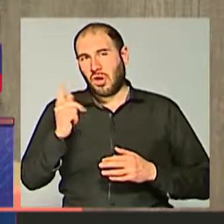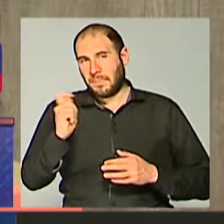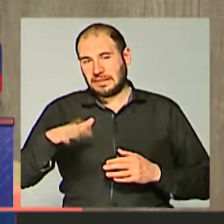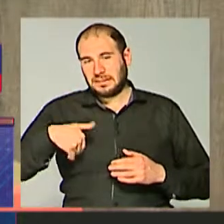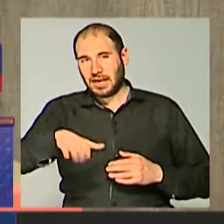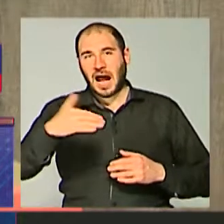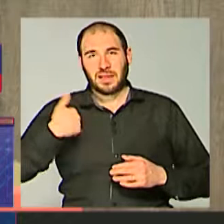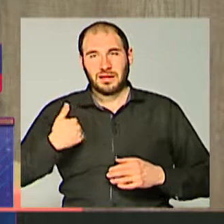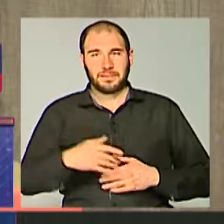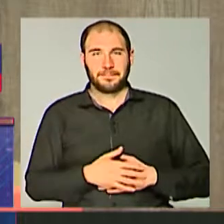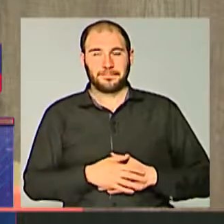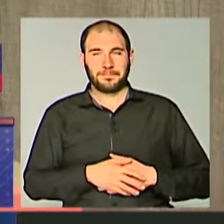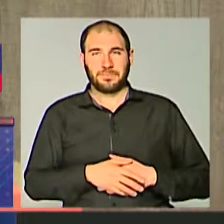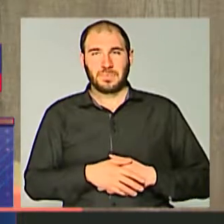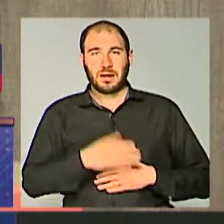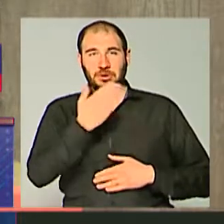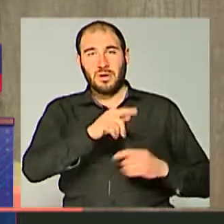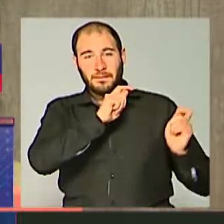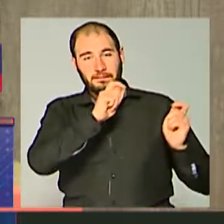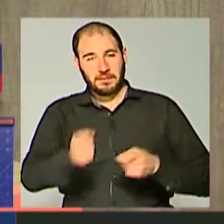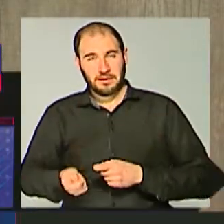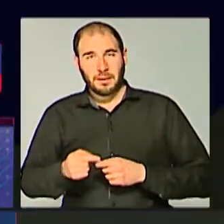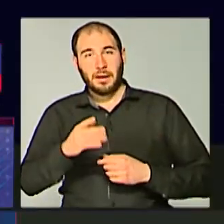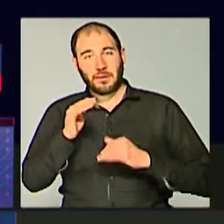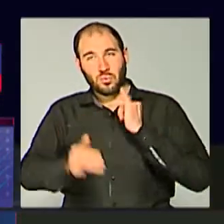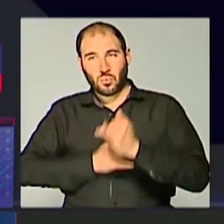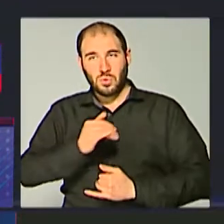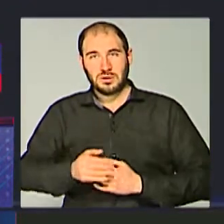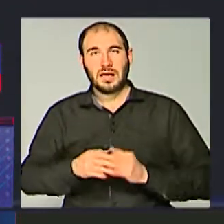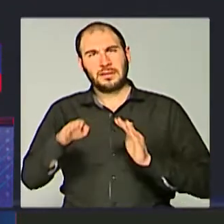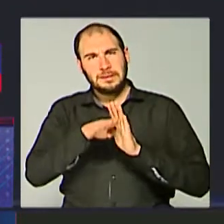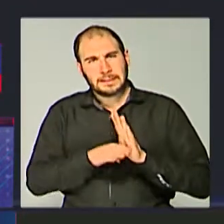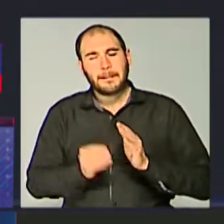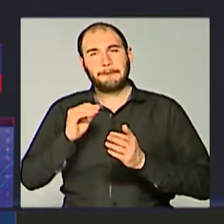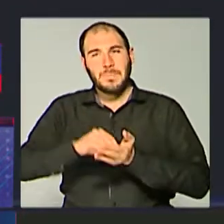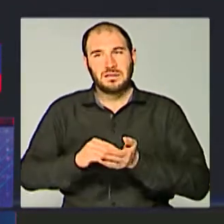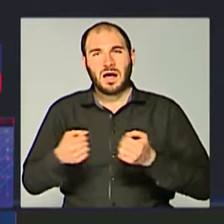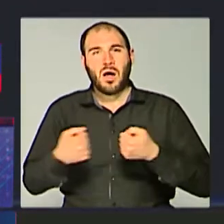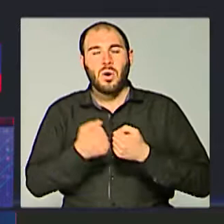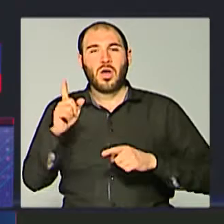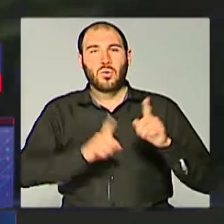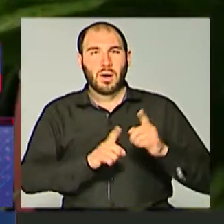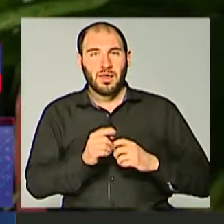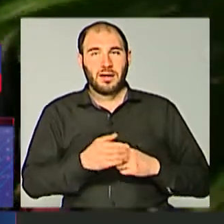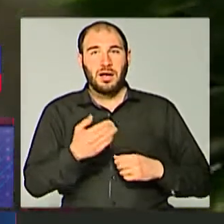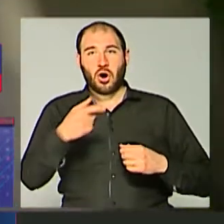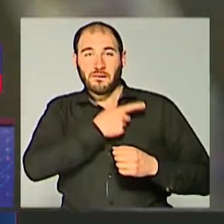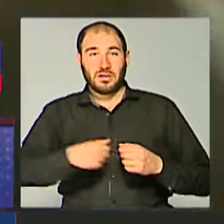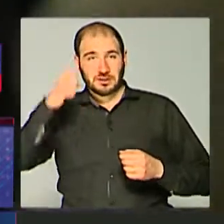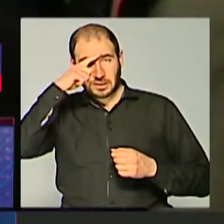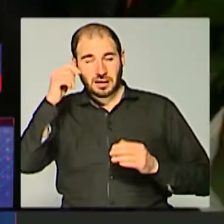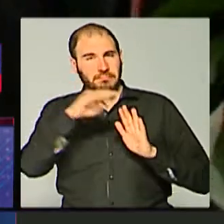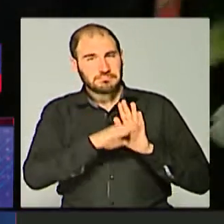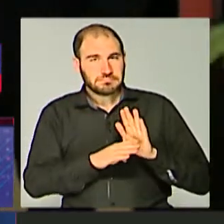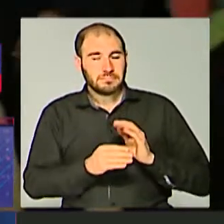la argentina los enviados al fondo monetario les explicaron con mucho más detalle cuál es el acuerdo puntual que tenía con el gobierno nacional